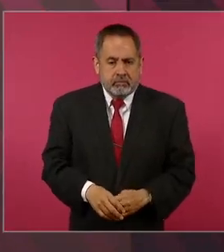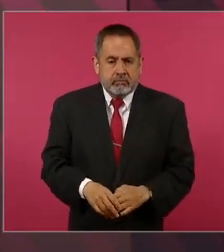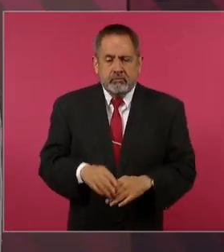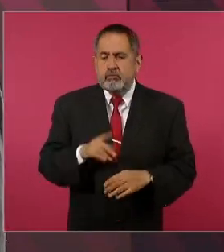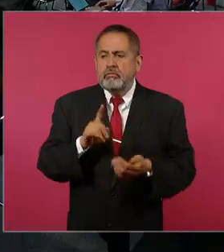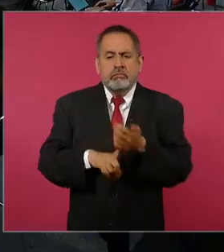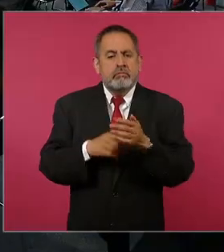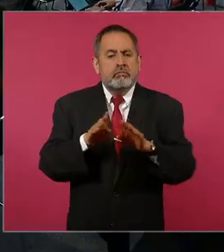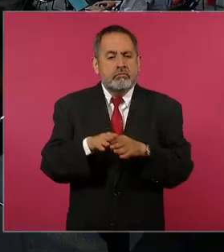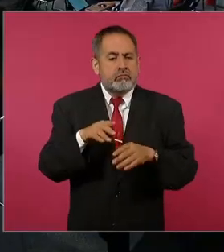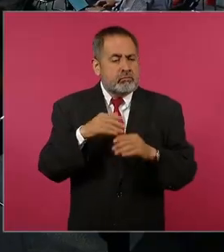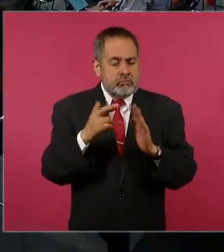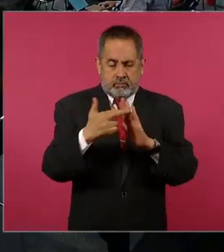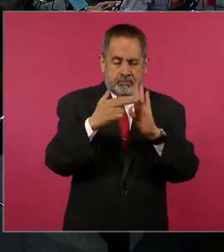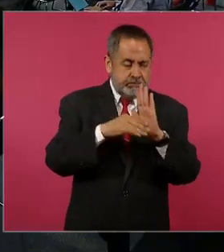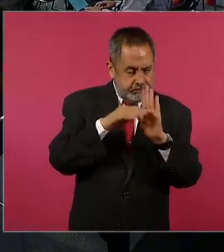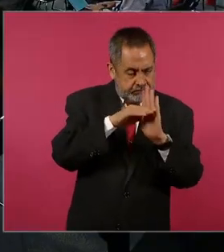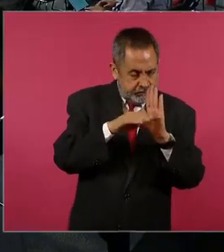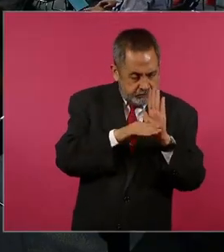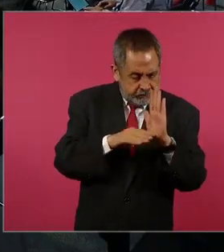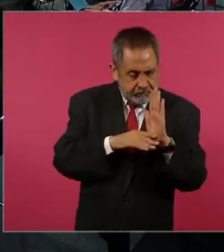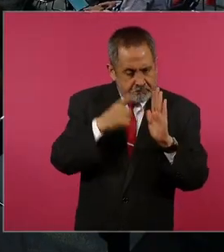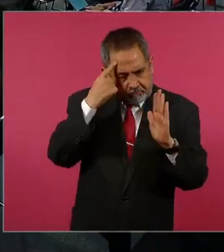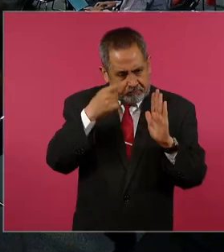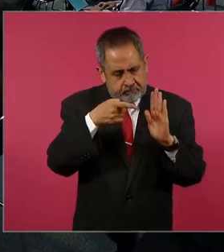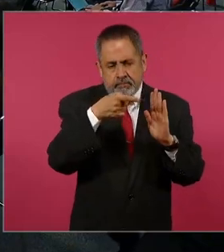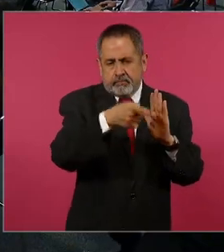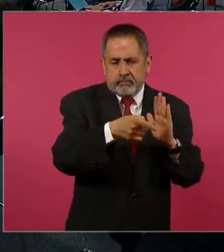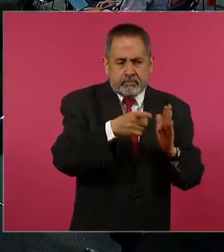sobre los requisitos,